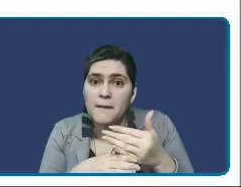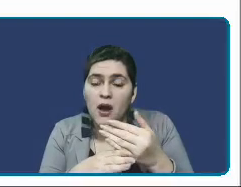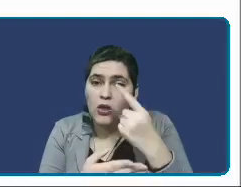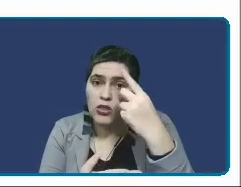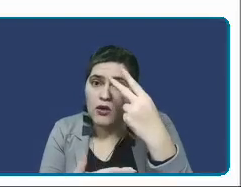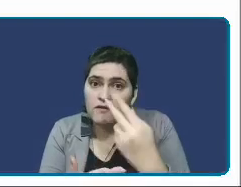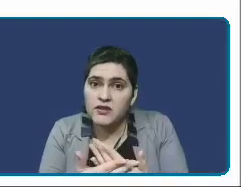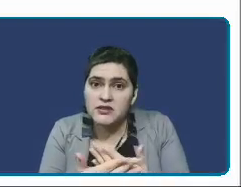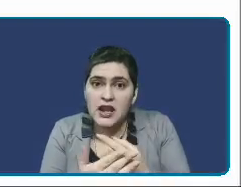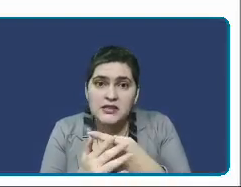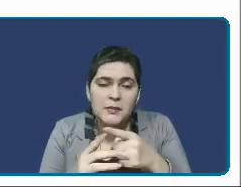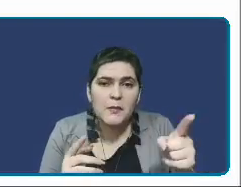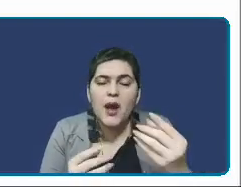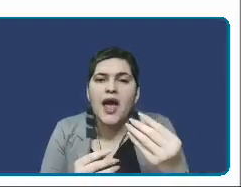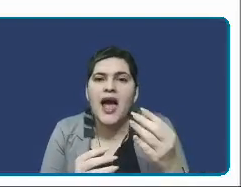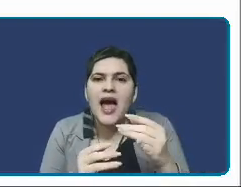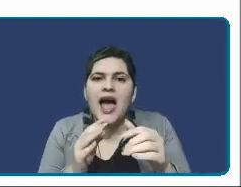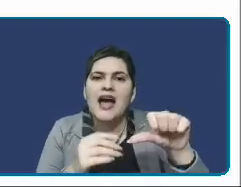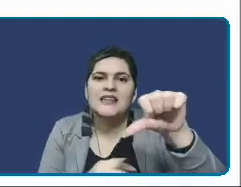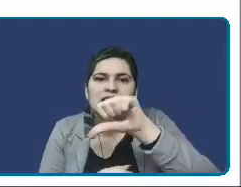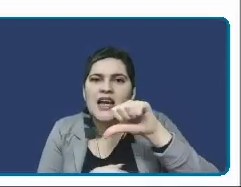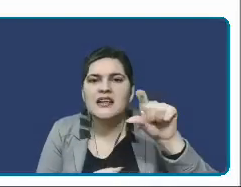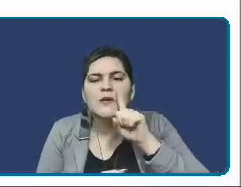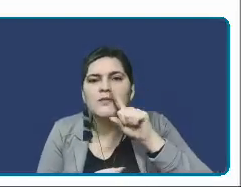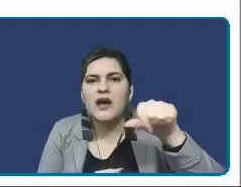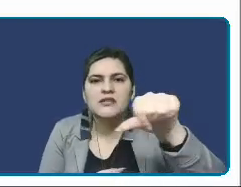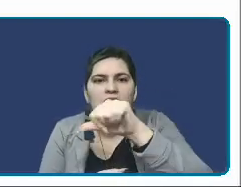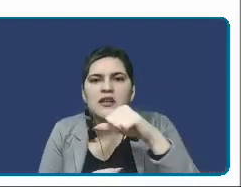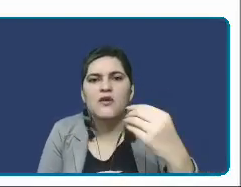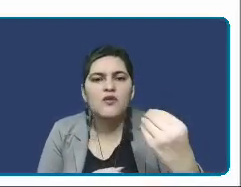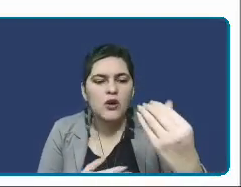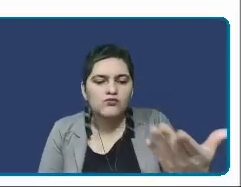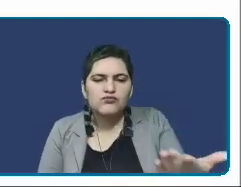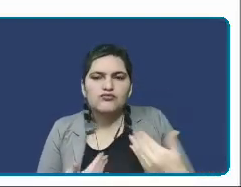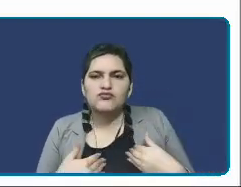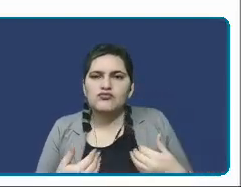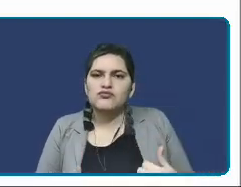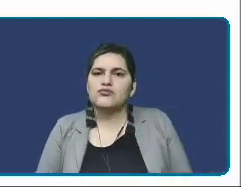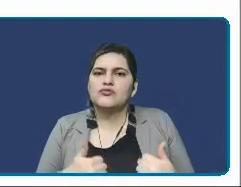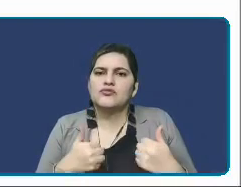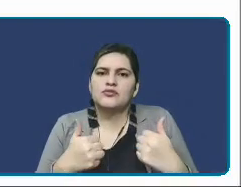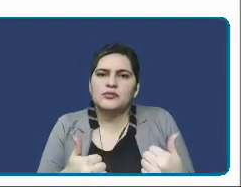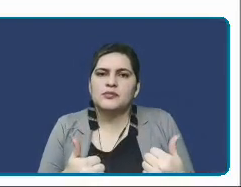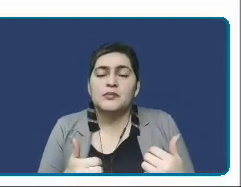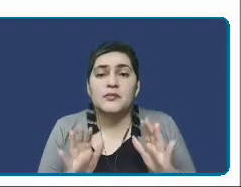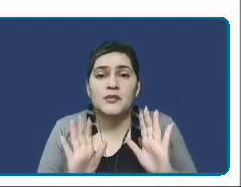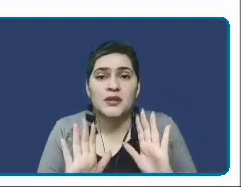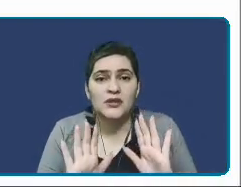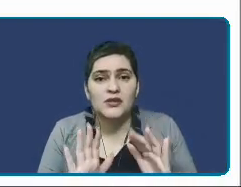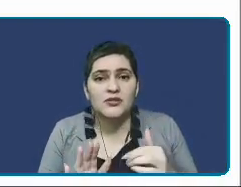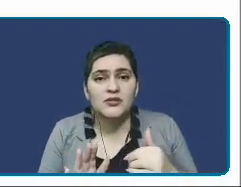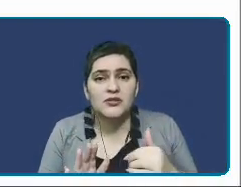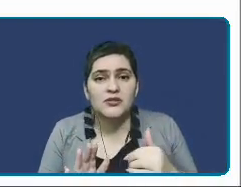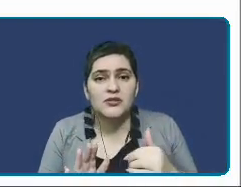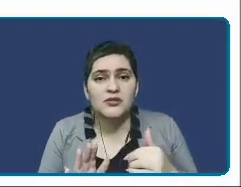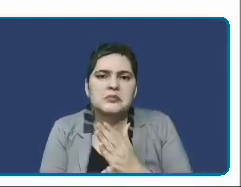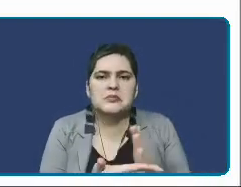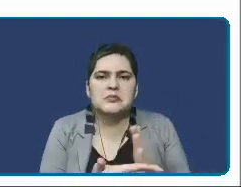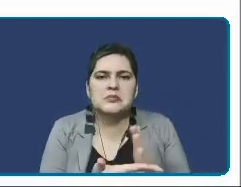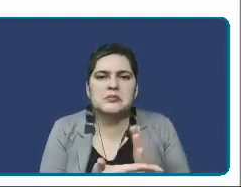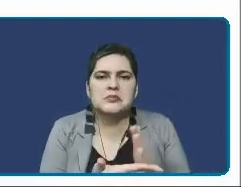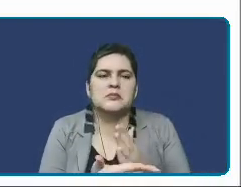aceites buenos que me hacen bien. Pero si estoy siendo selectivo, me estoy cuidando a lo